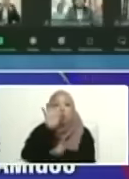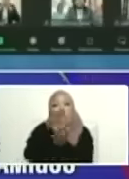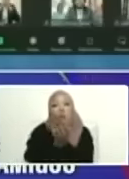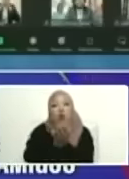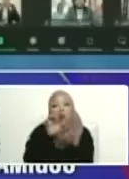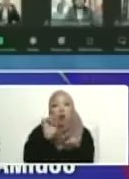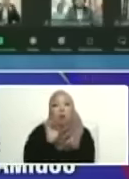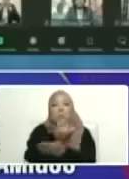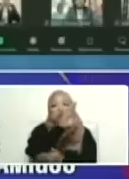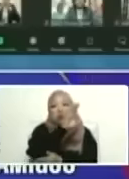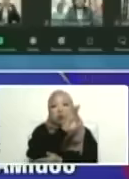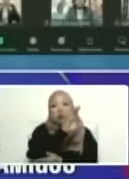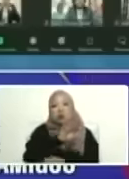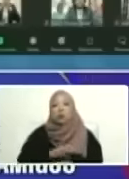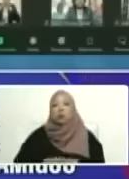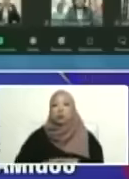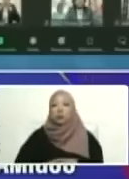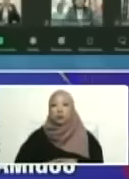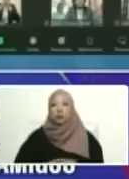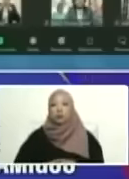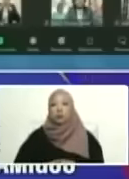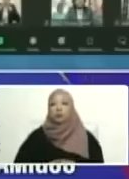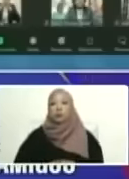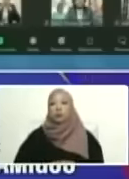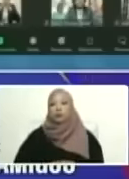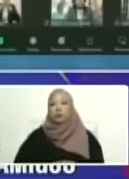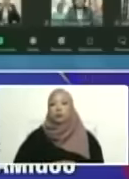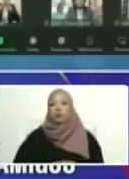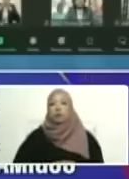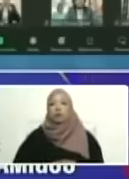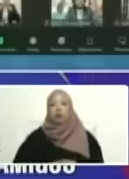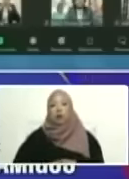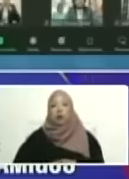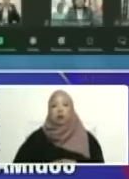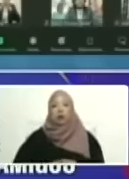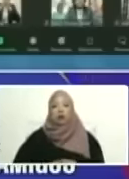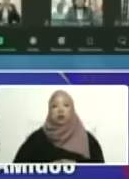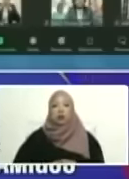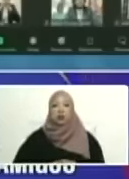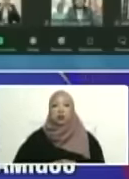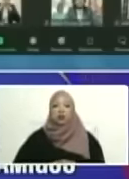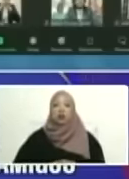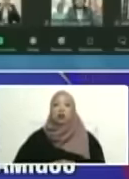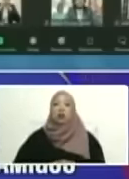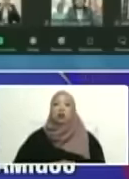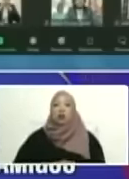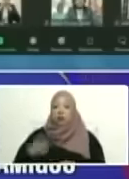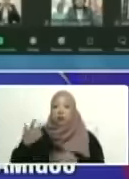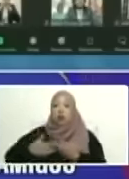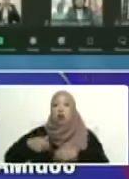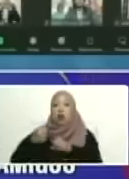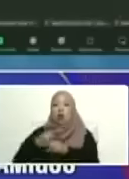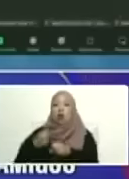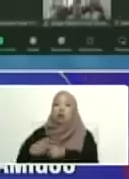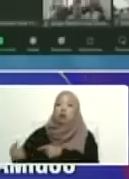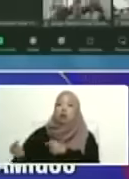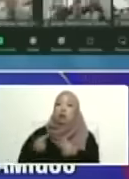y desmontó esas operaciones de las transnacionales petroleras.